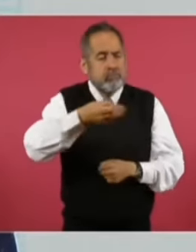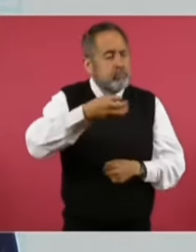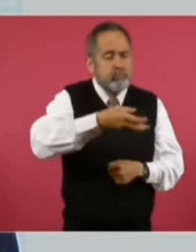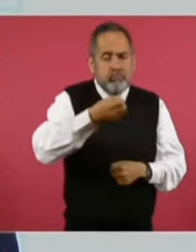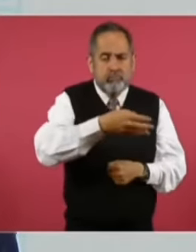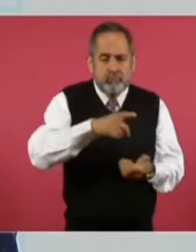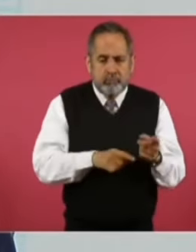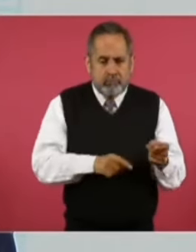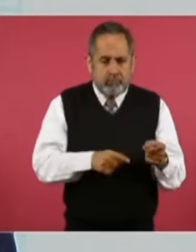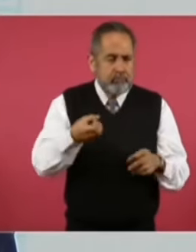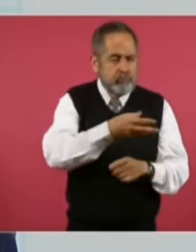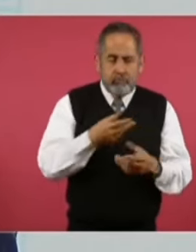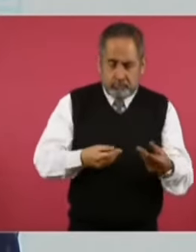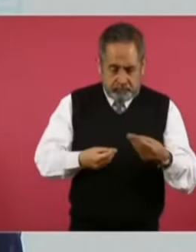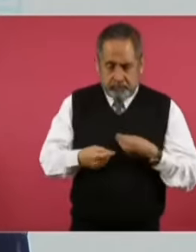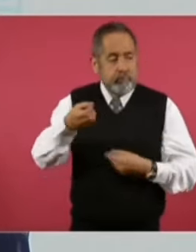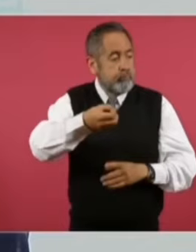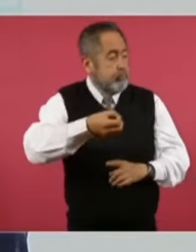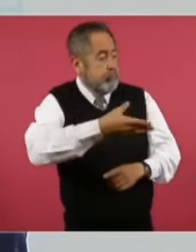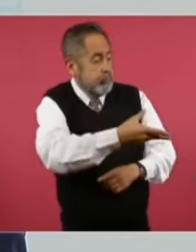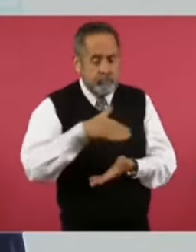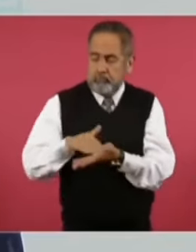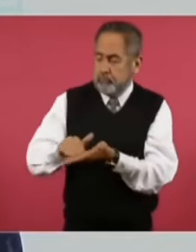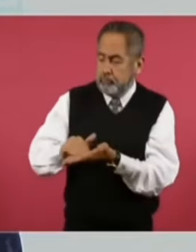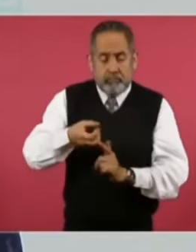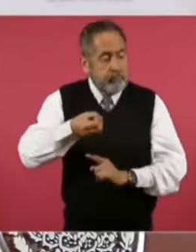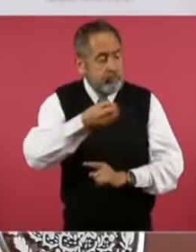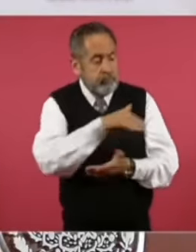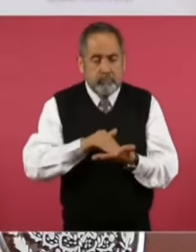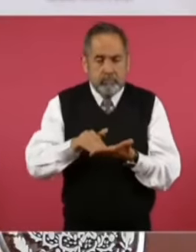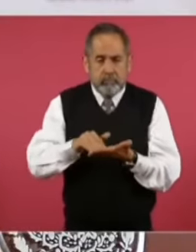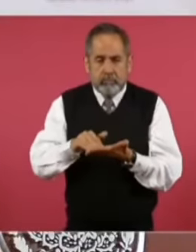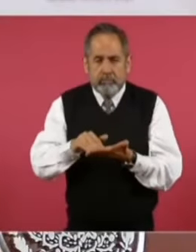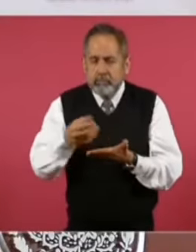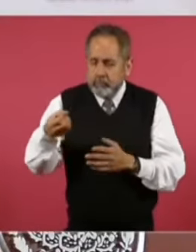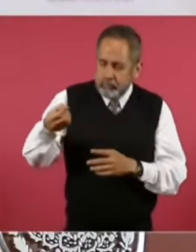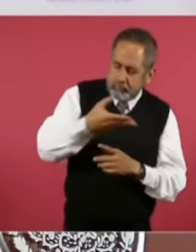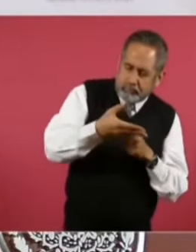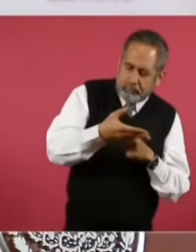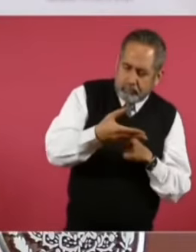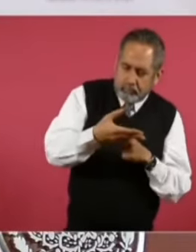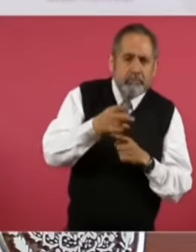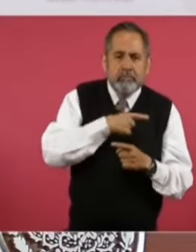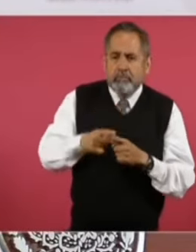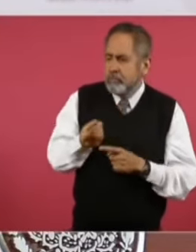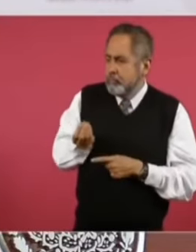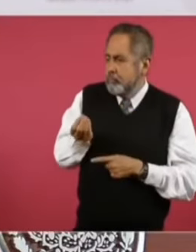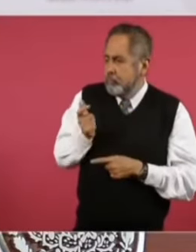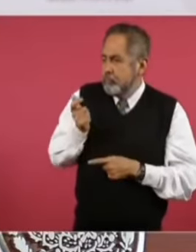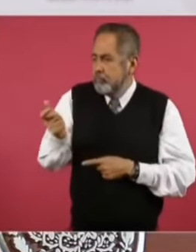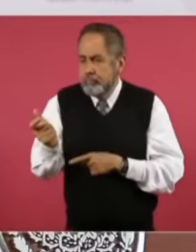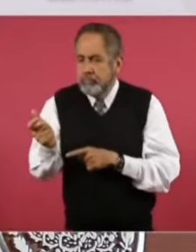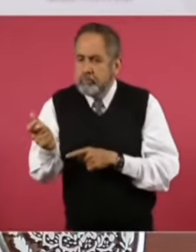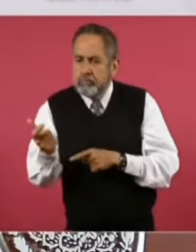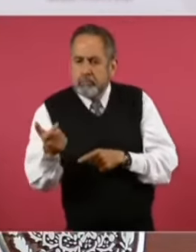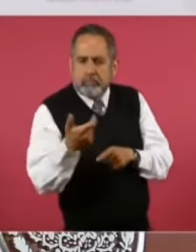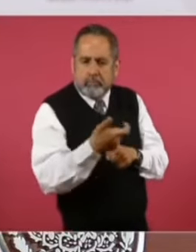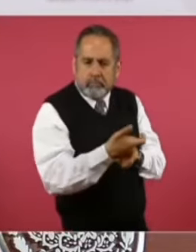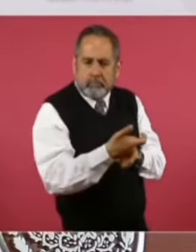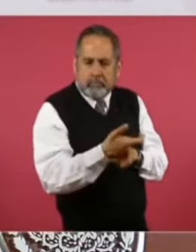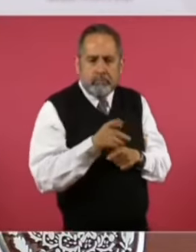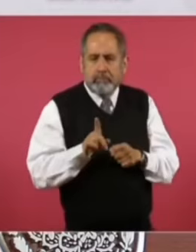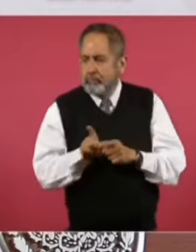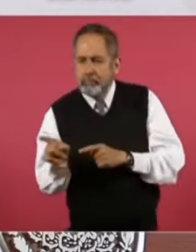son deducibles de impuestos, o sea, son recursos públicos, y que de esa forma pues, tienen un virtual subsidio